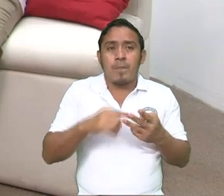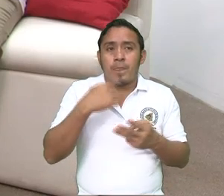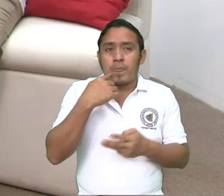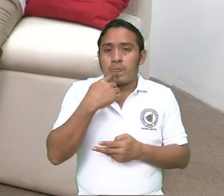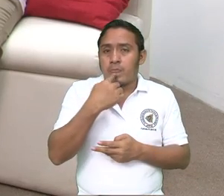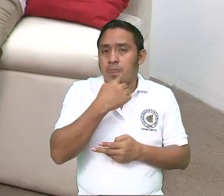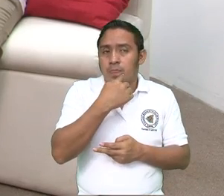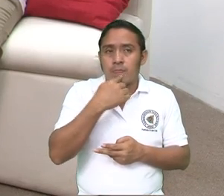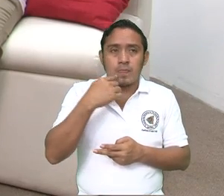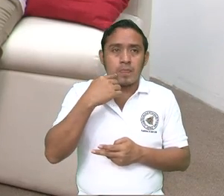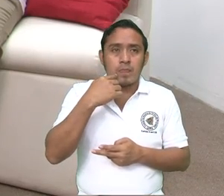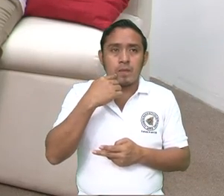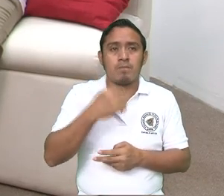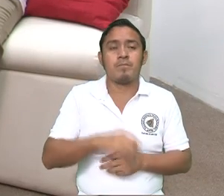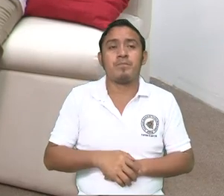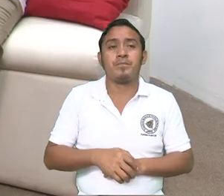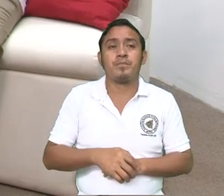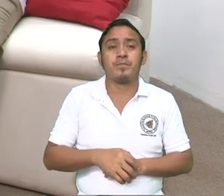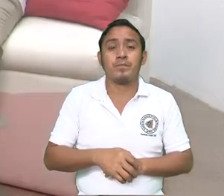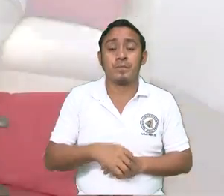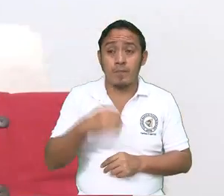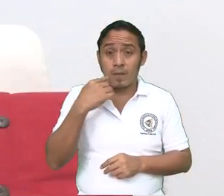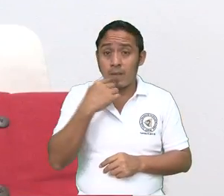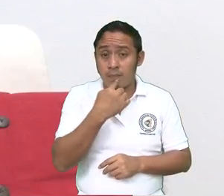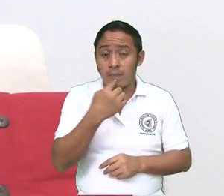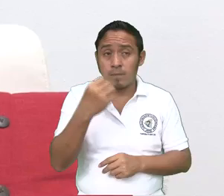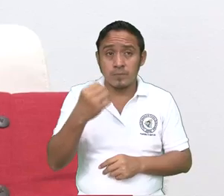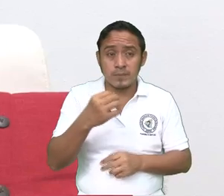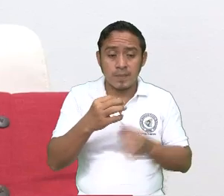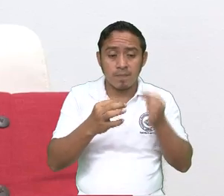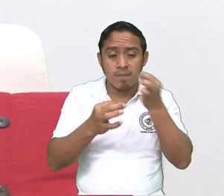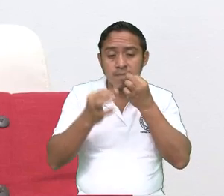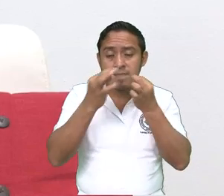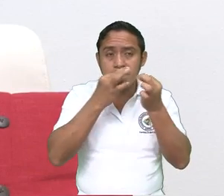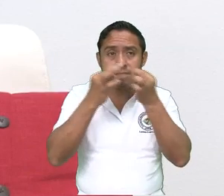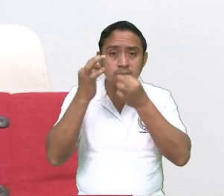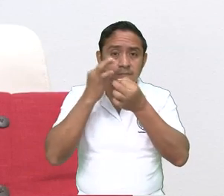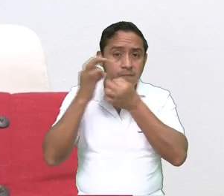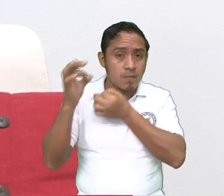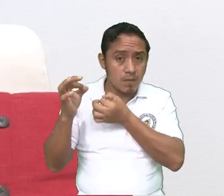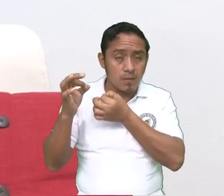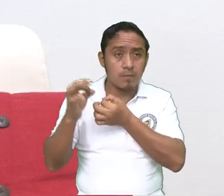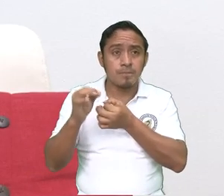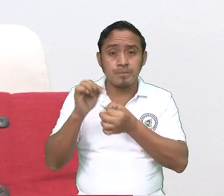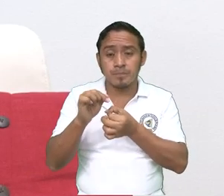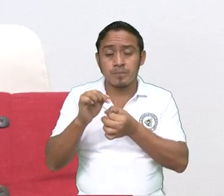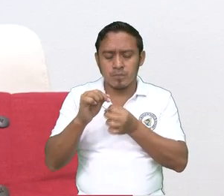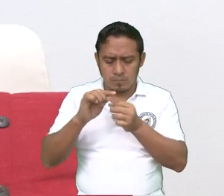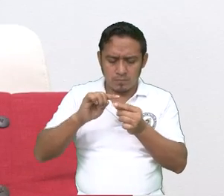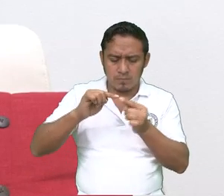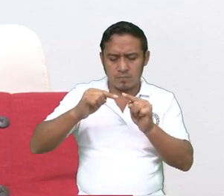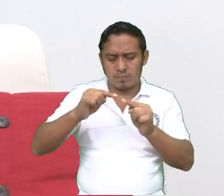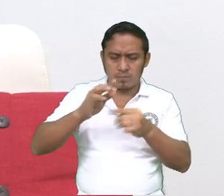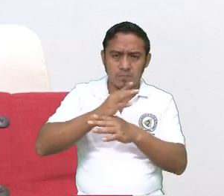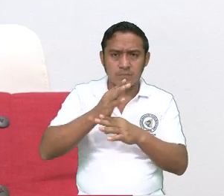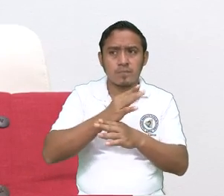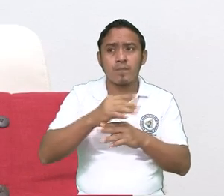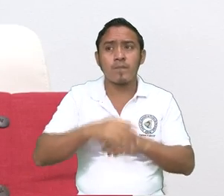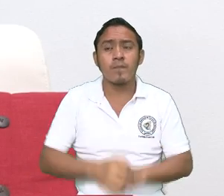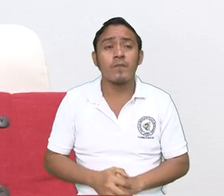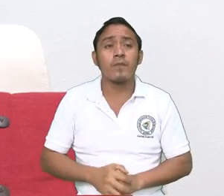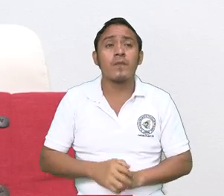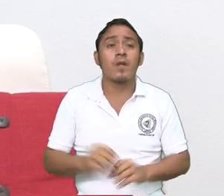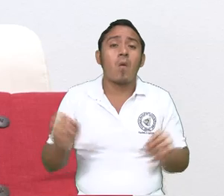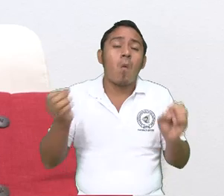si la lengua tiene muchas llagas tiene muchas alteraciones anatómicas o es